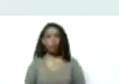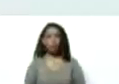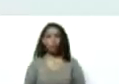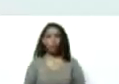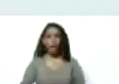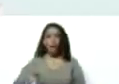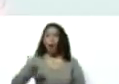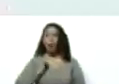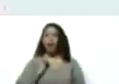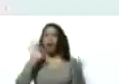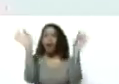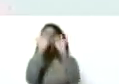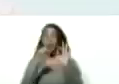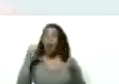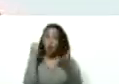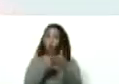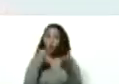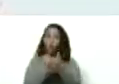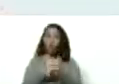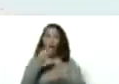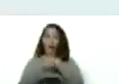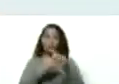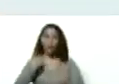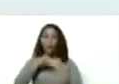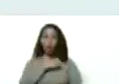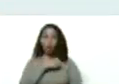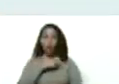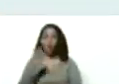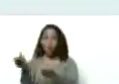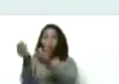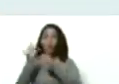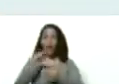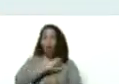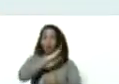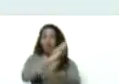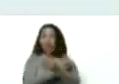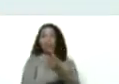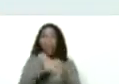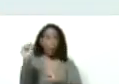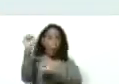en cualquier forma de lucha que nos toque, nos da la fuerza de la victoria